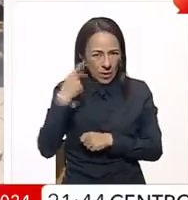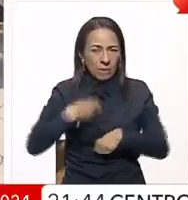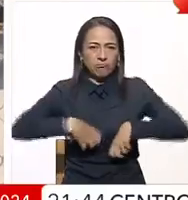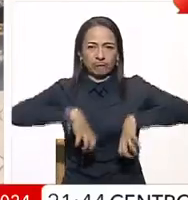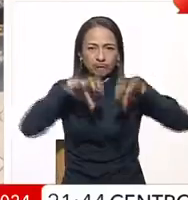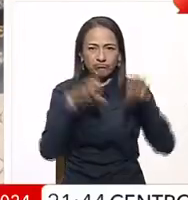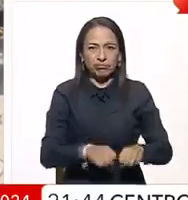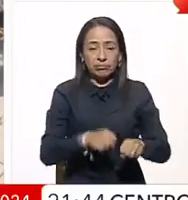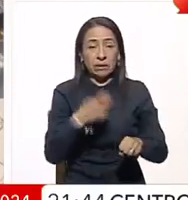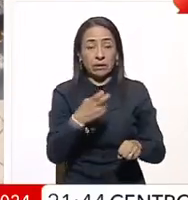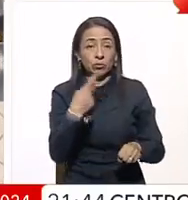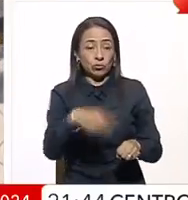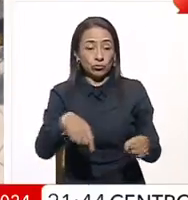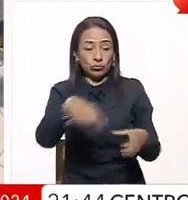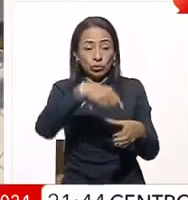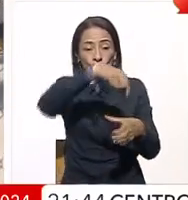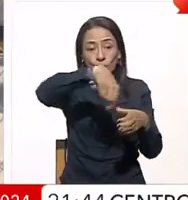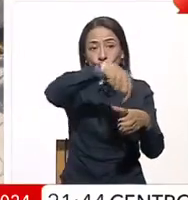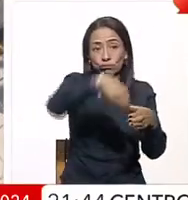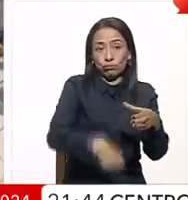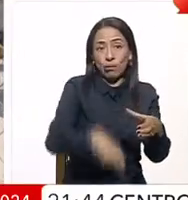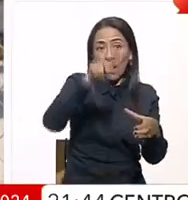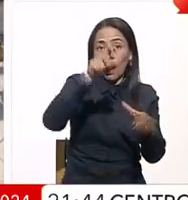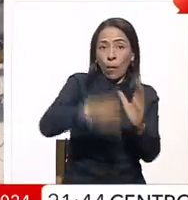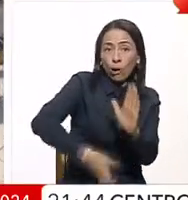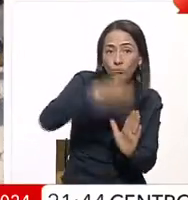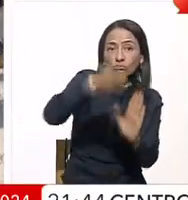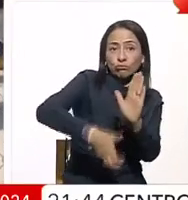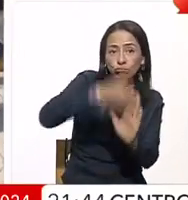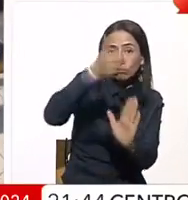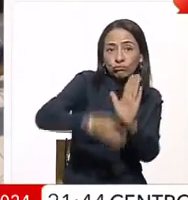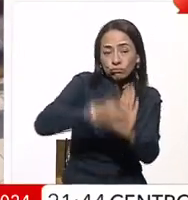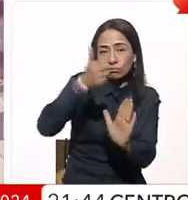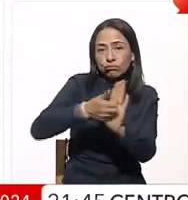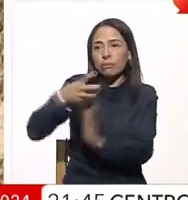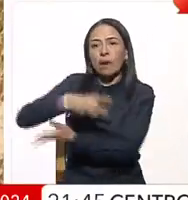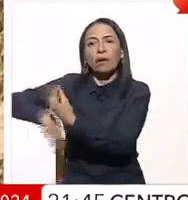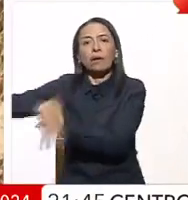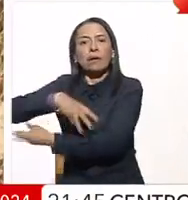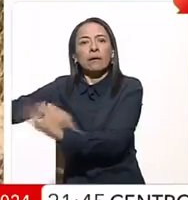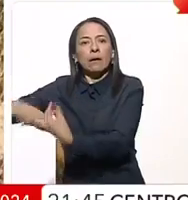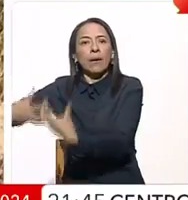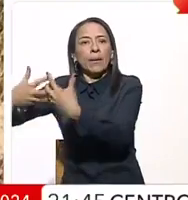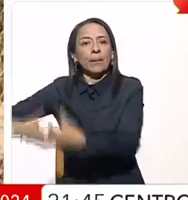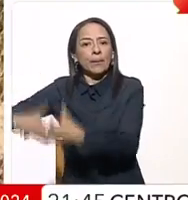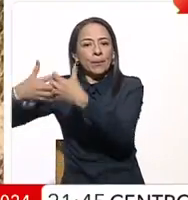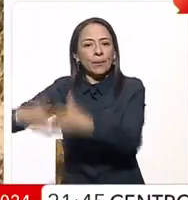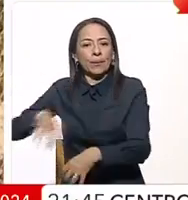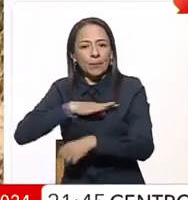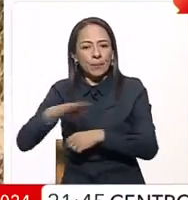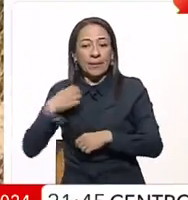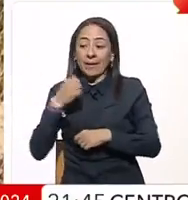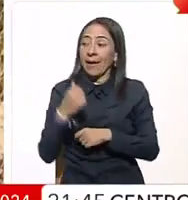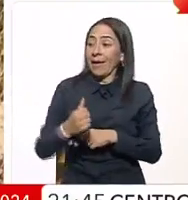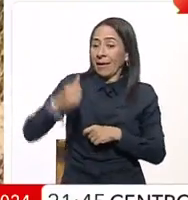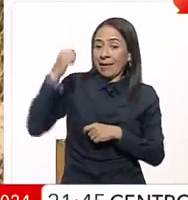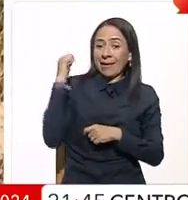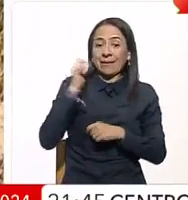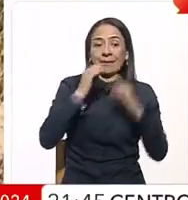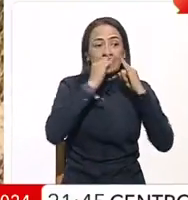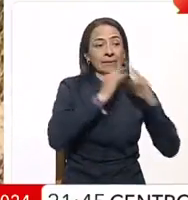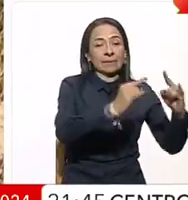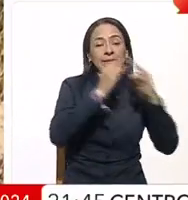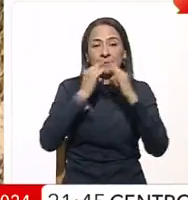con pozos para extraer agua que satisface las necesidades de su producción. Aquí atrás están los invernaderos de